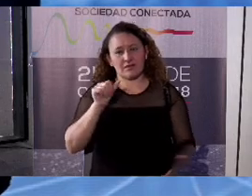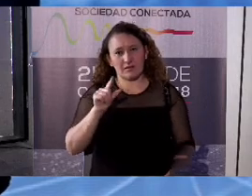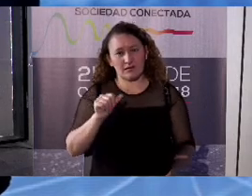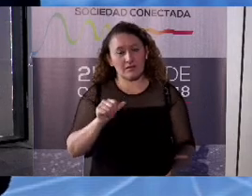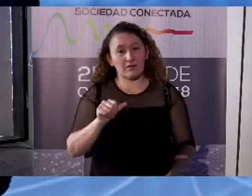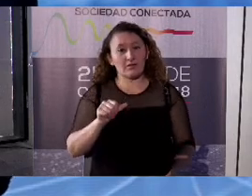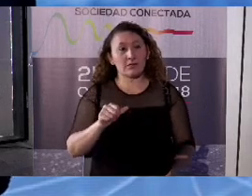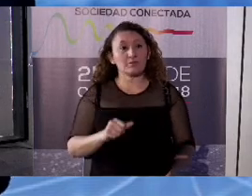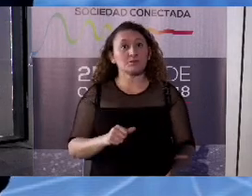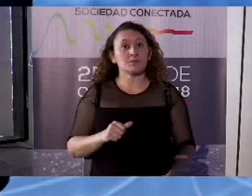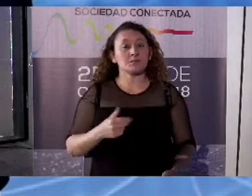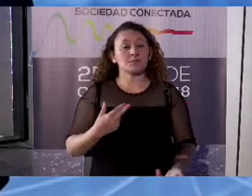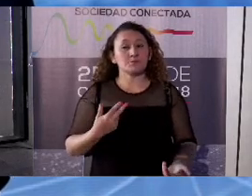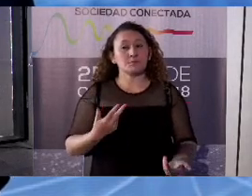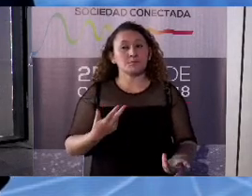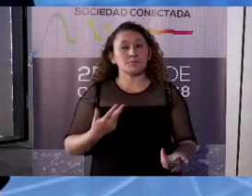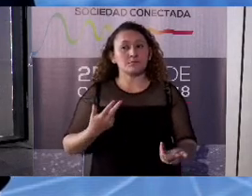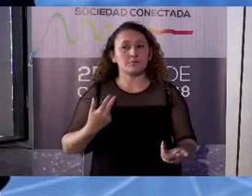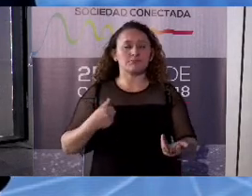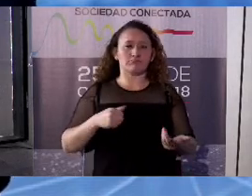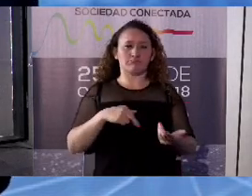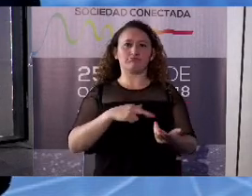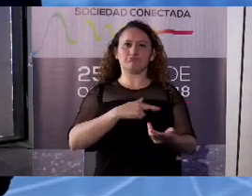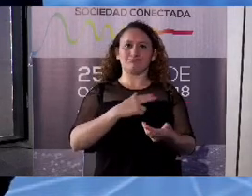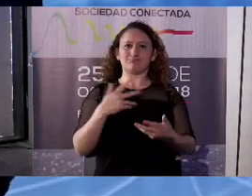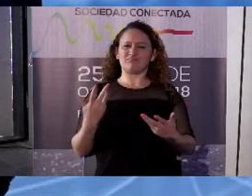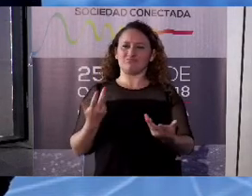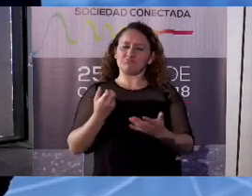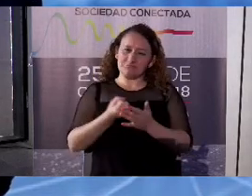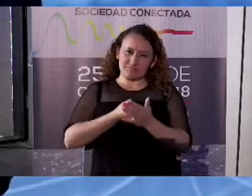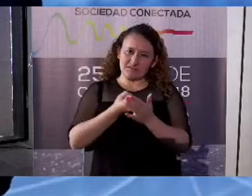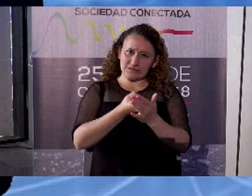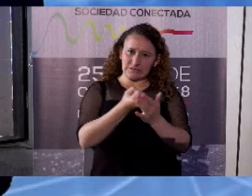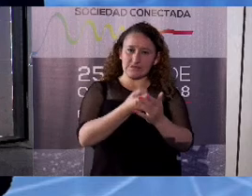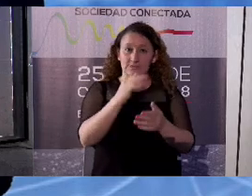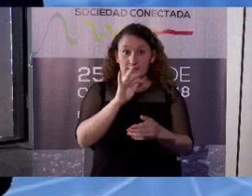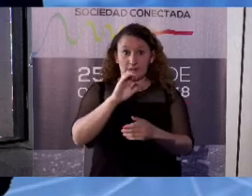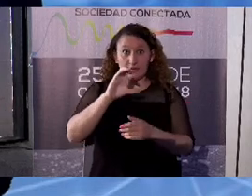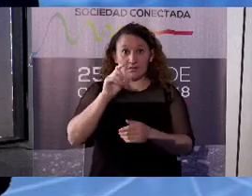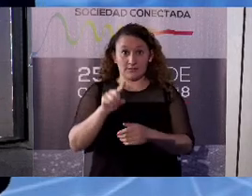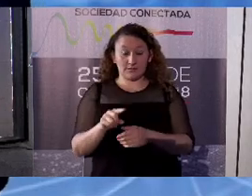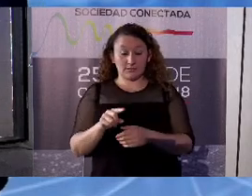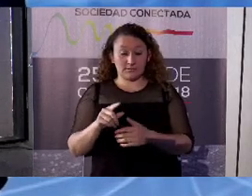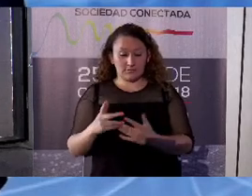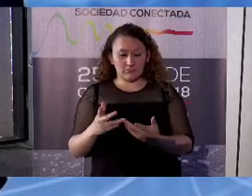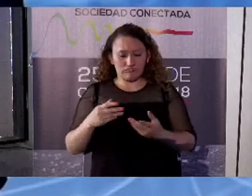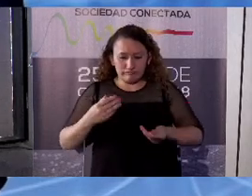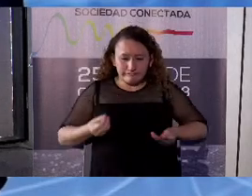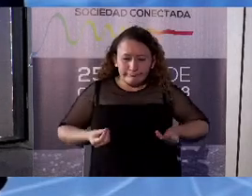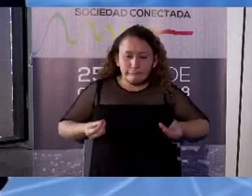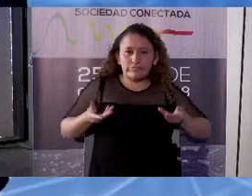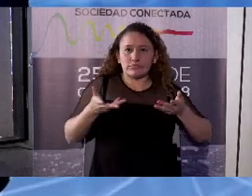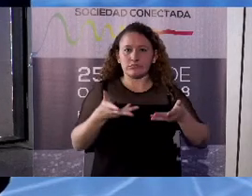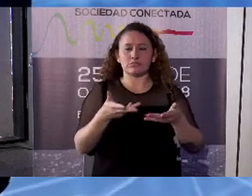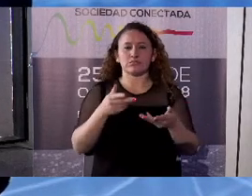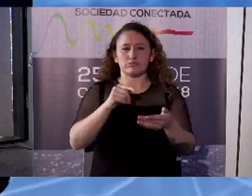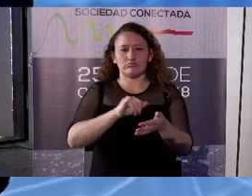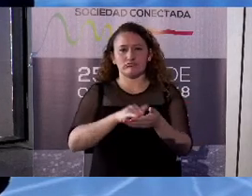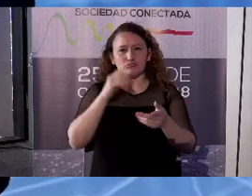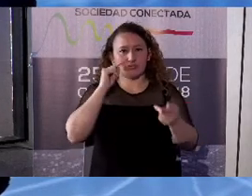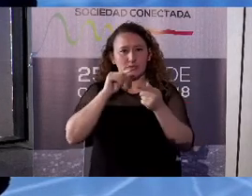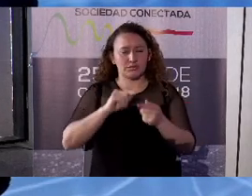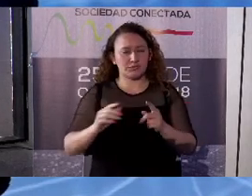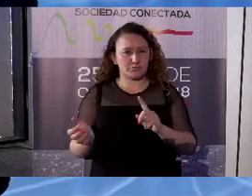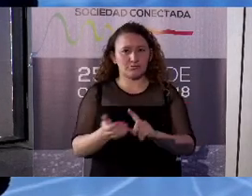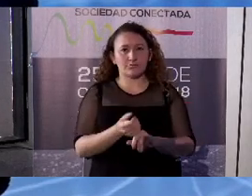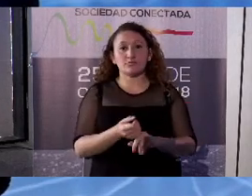estamos tratando de de de de a través de las tic aportar a los objetivos al cumplimiento de